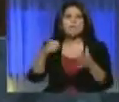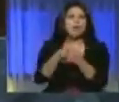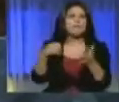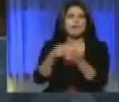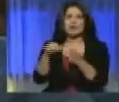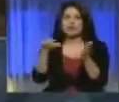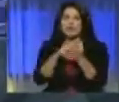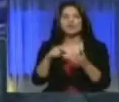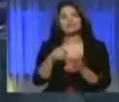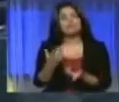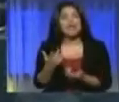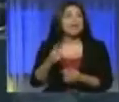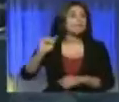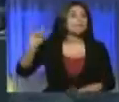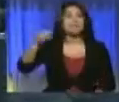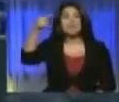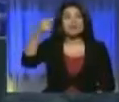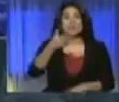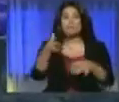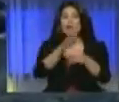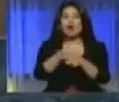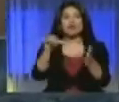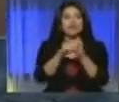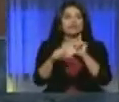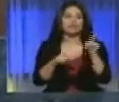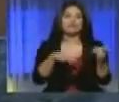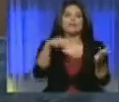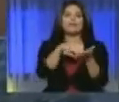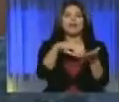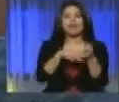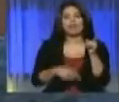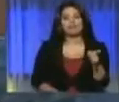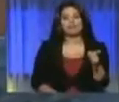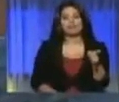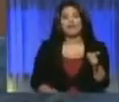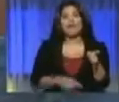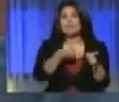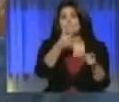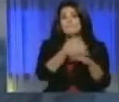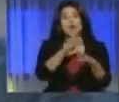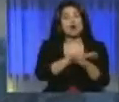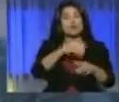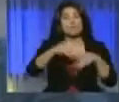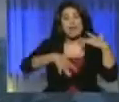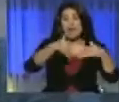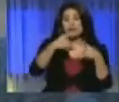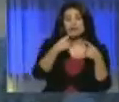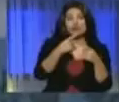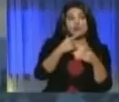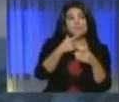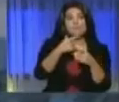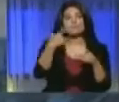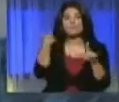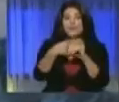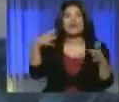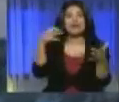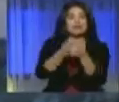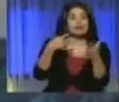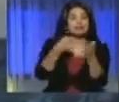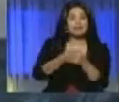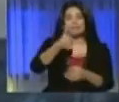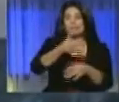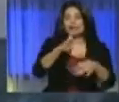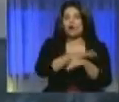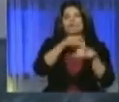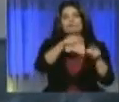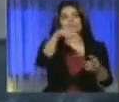sigue siendo el primer estado de mayor incidencia delictiva y de accidentabilidad también. Estamos